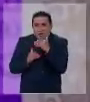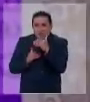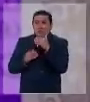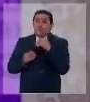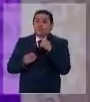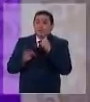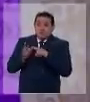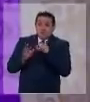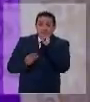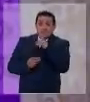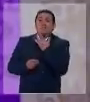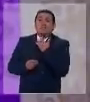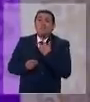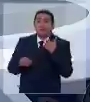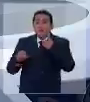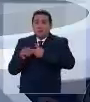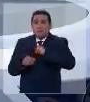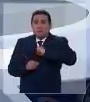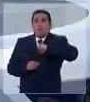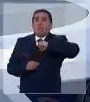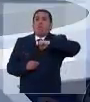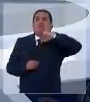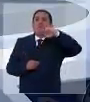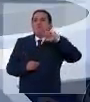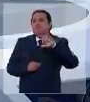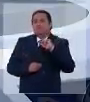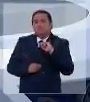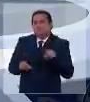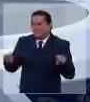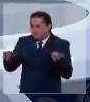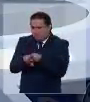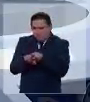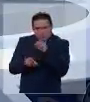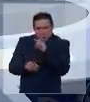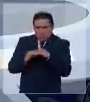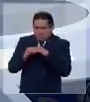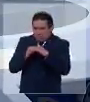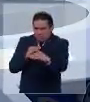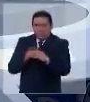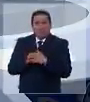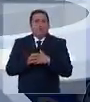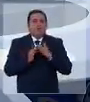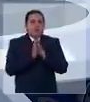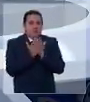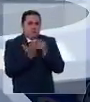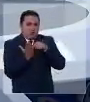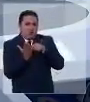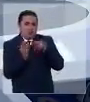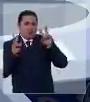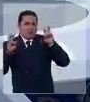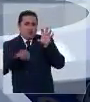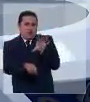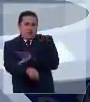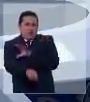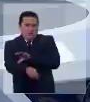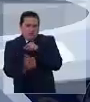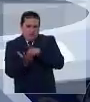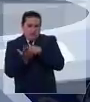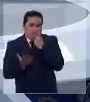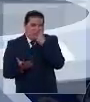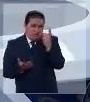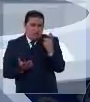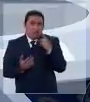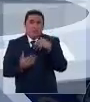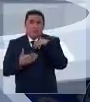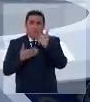Candidato, en este libro dice usted sobre el tema de la energía que convocaría una consulta para ver efectivamente si se mantiene o no